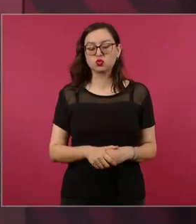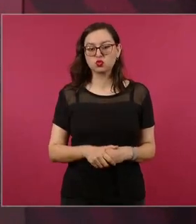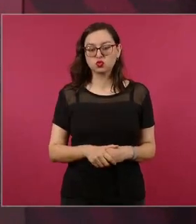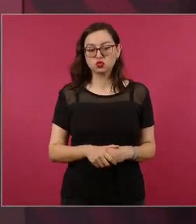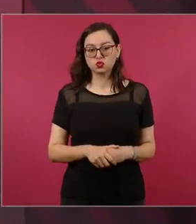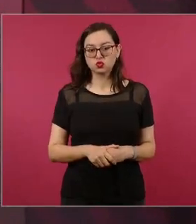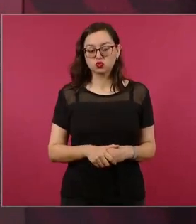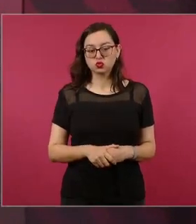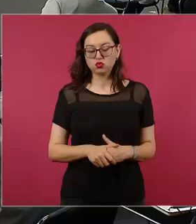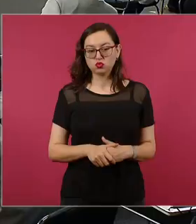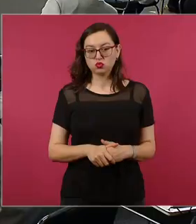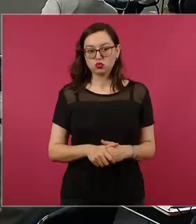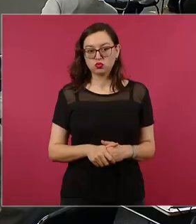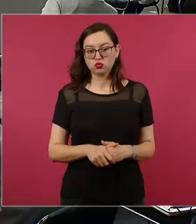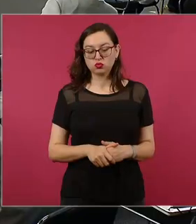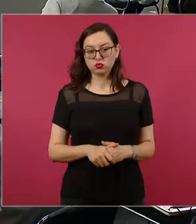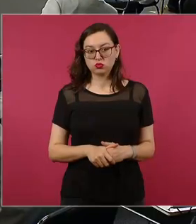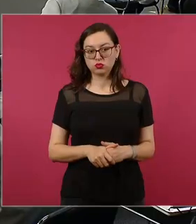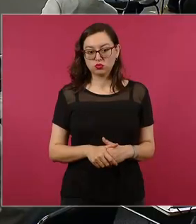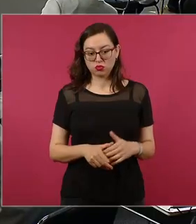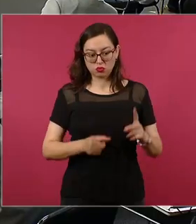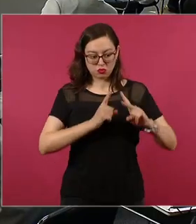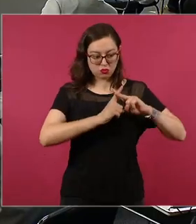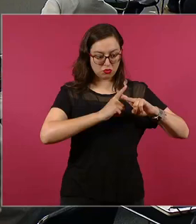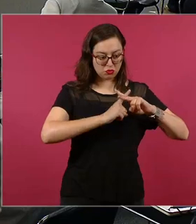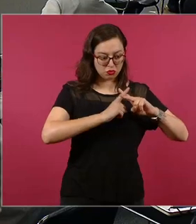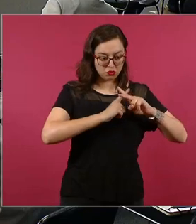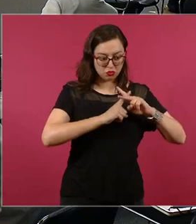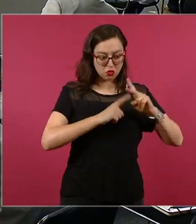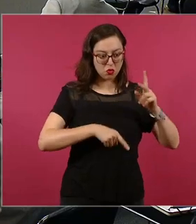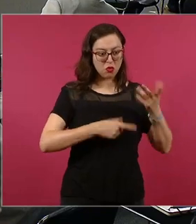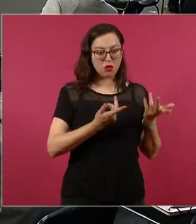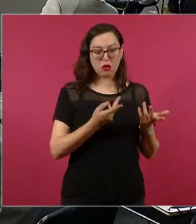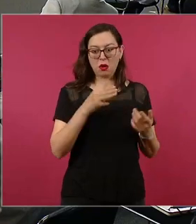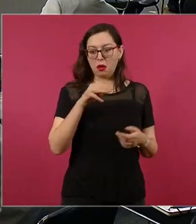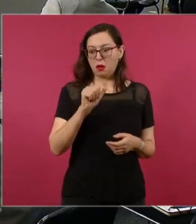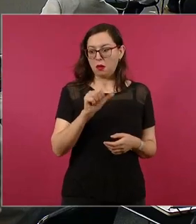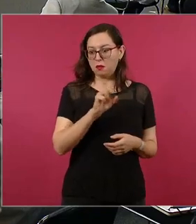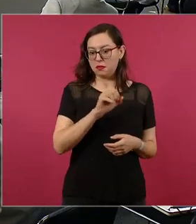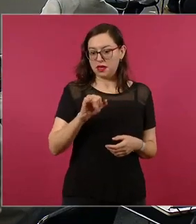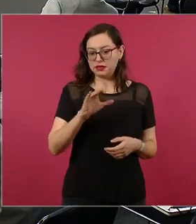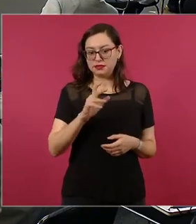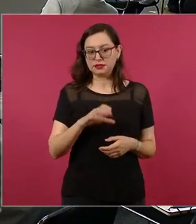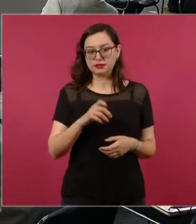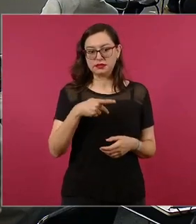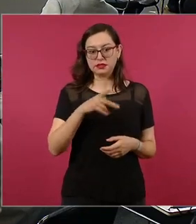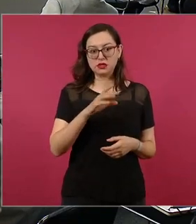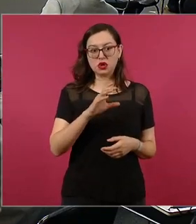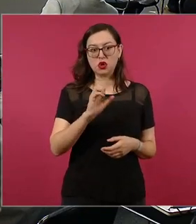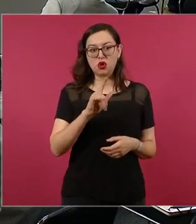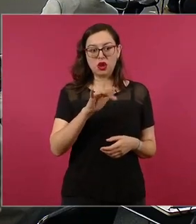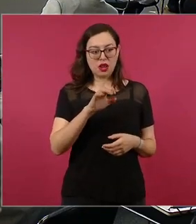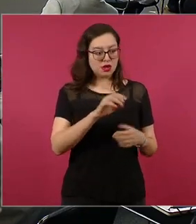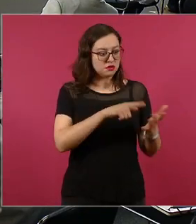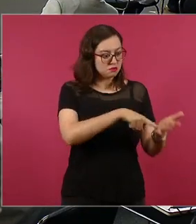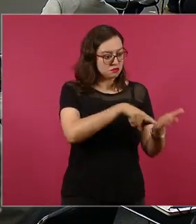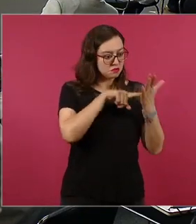las encuestas de, ¿cómo se llaman estos? Massey Caller.